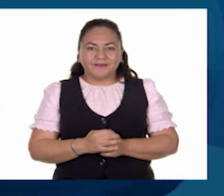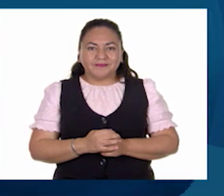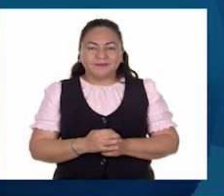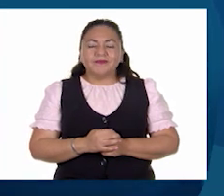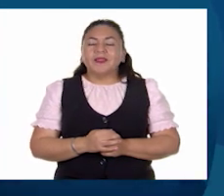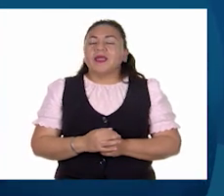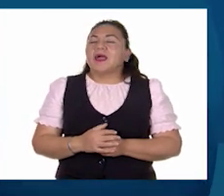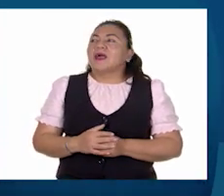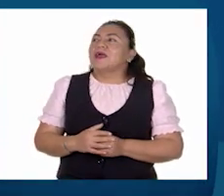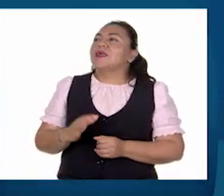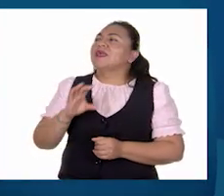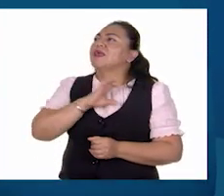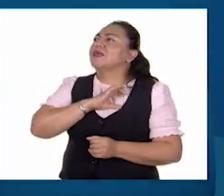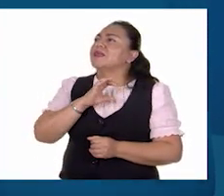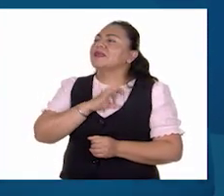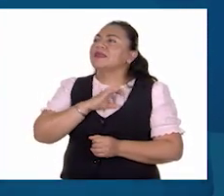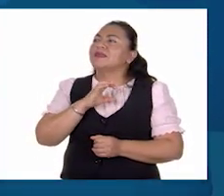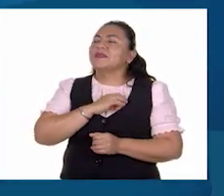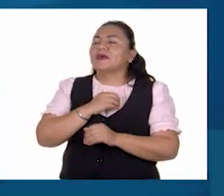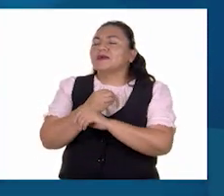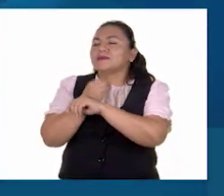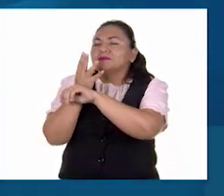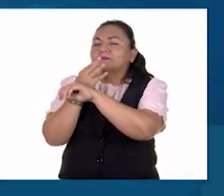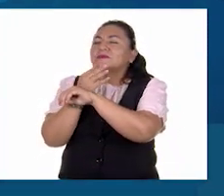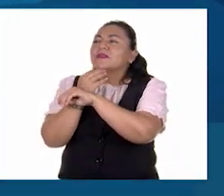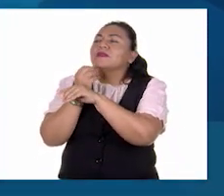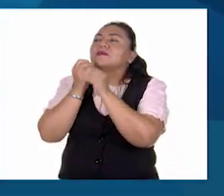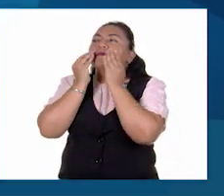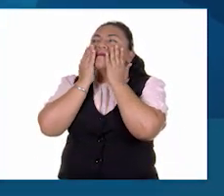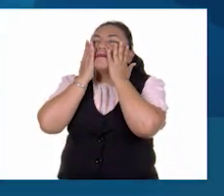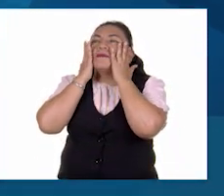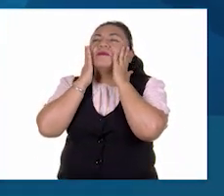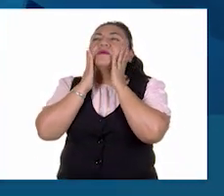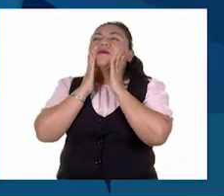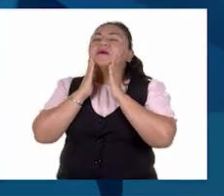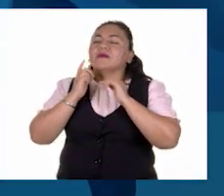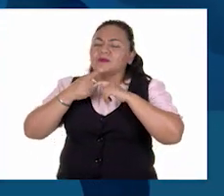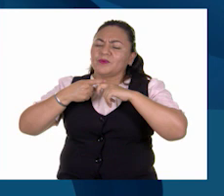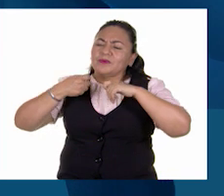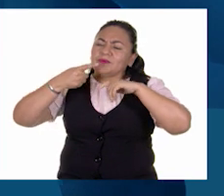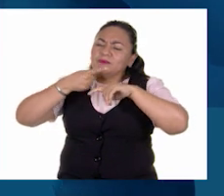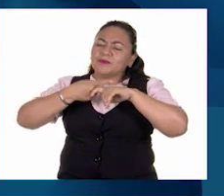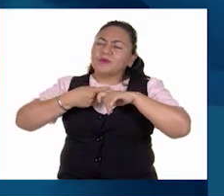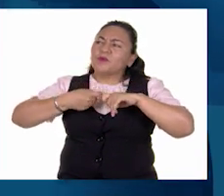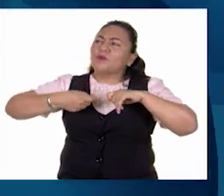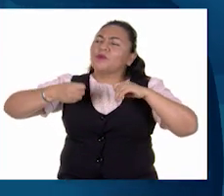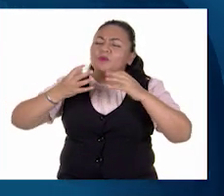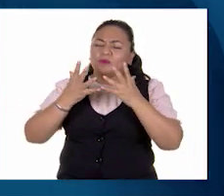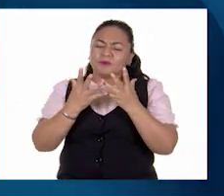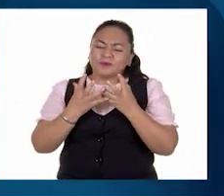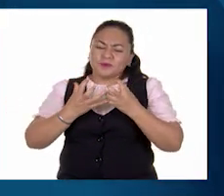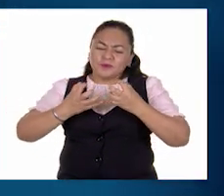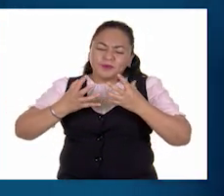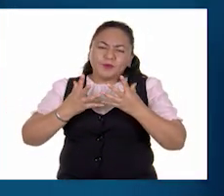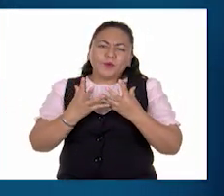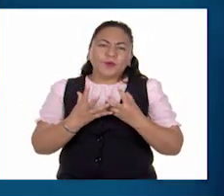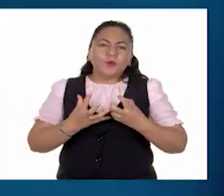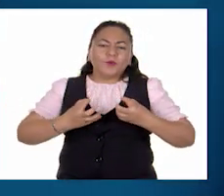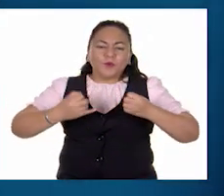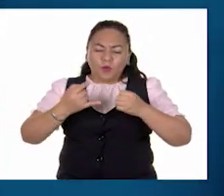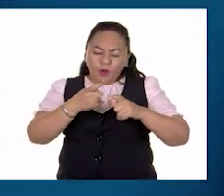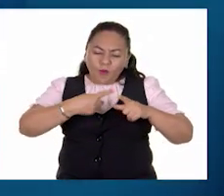Querida Tin, el estambre de tus mejillas es suave como el musgo de un